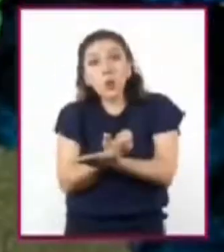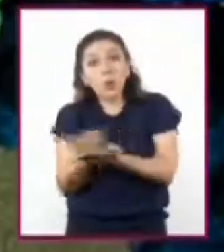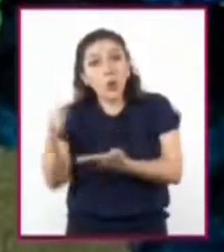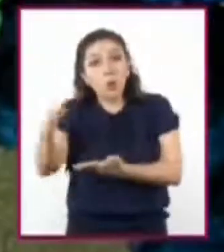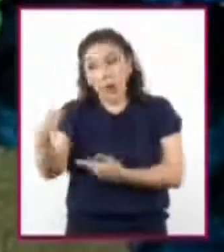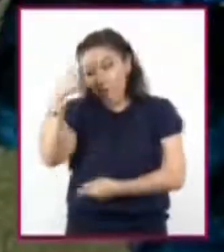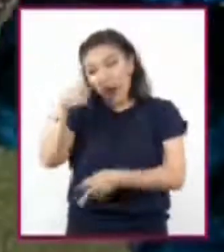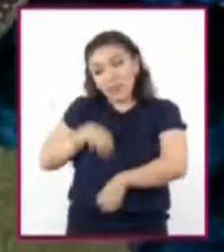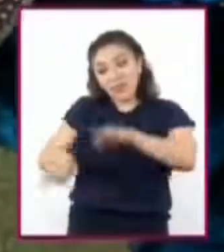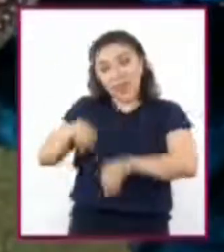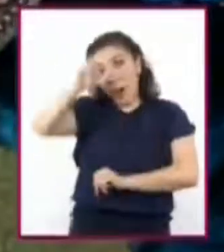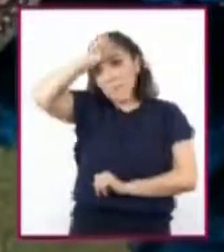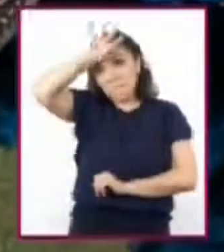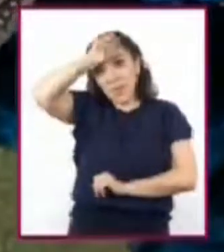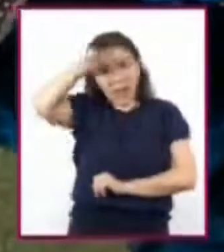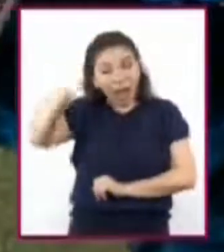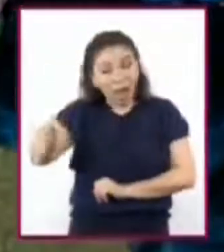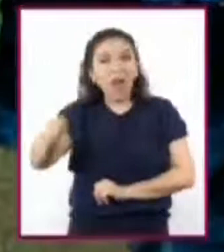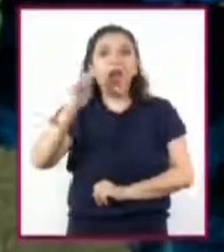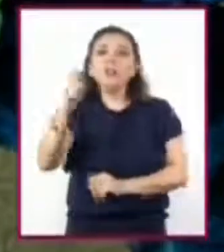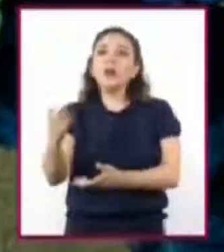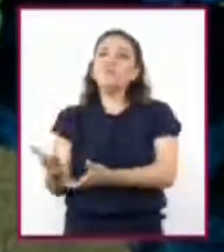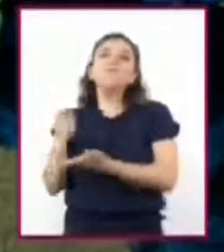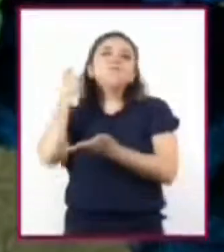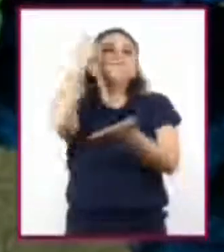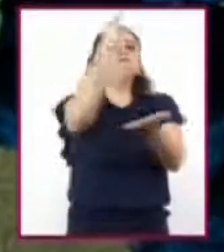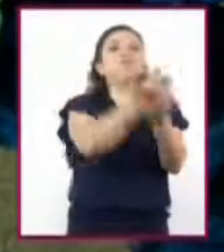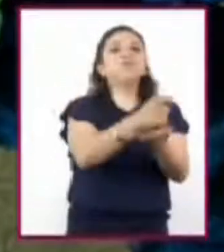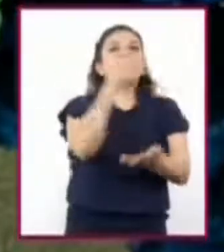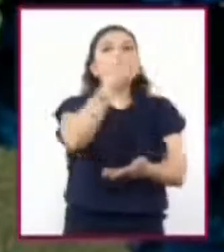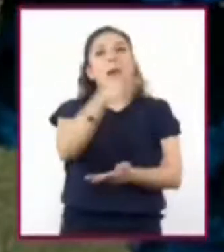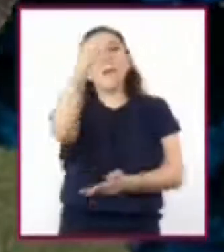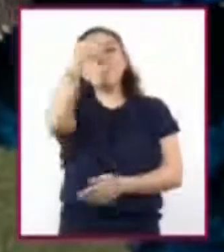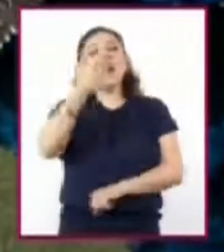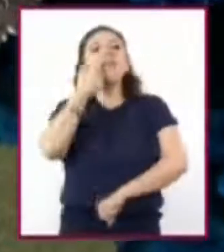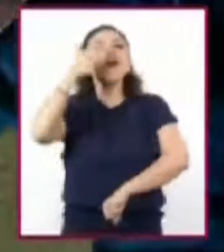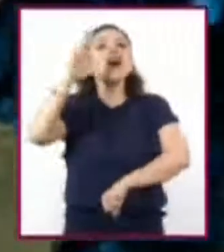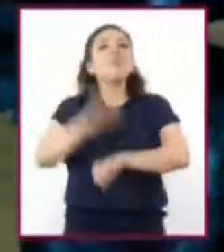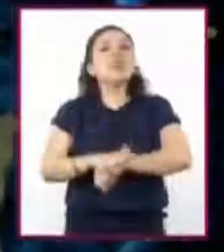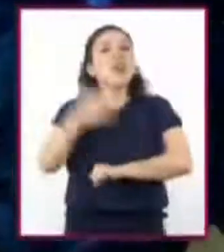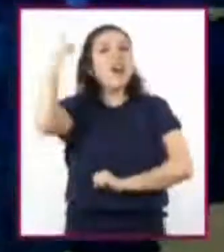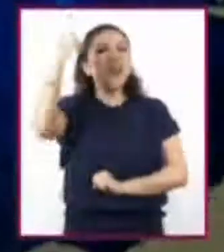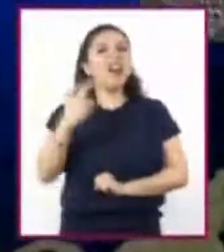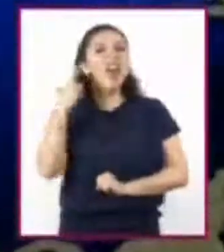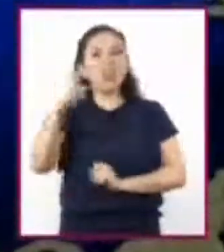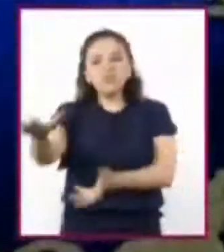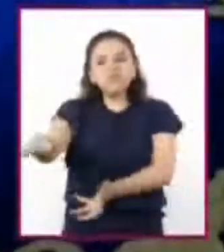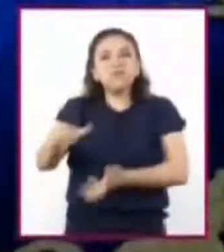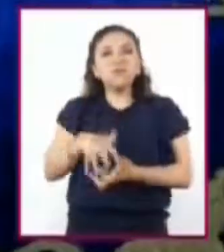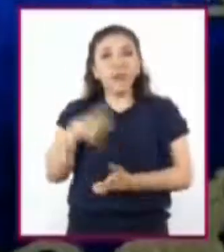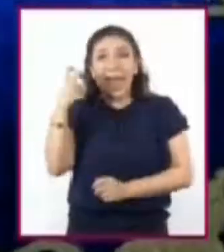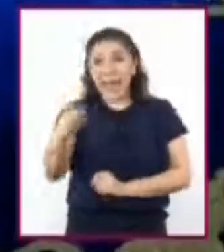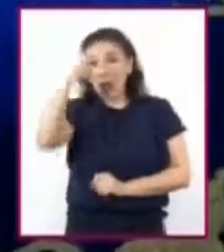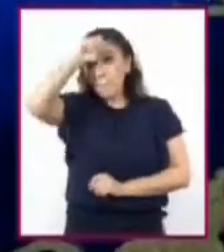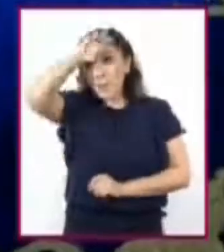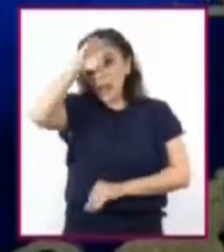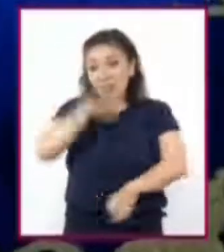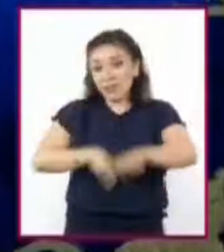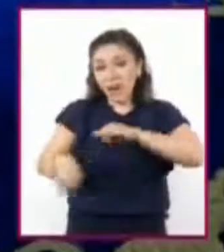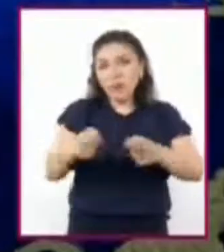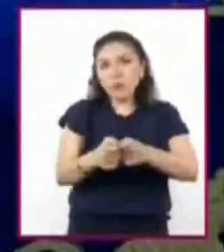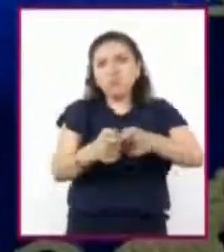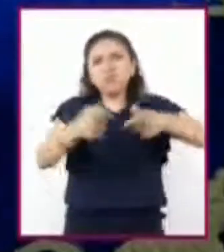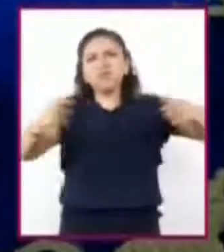de la extracción de metales eran entregados directamente a la administración del rey. Con la minería crecieron y